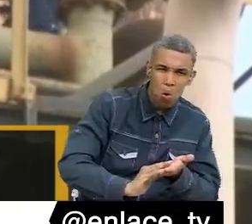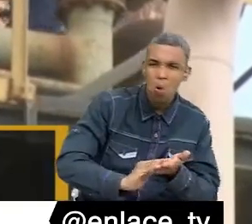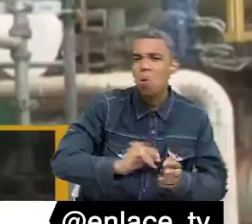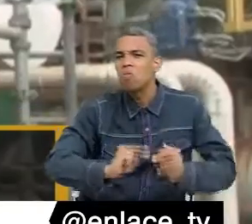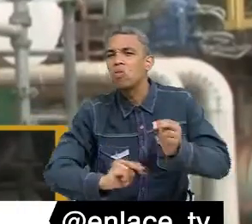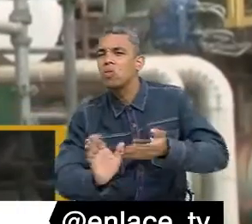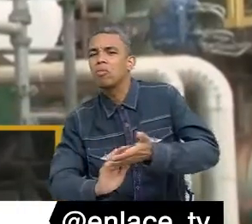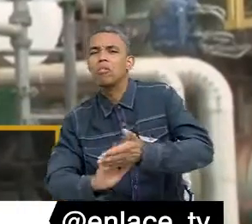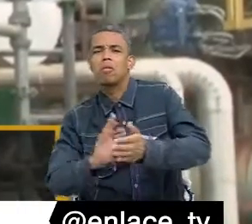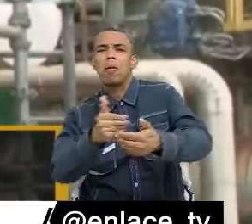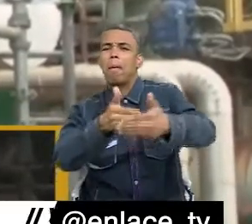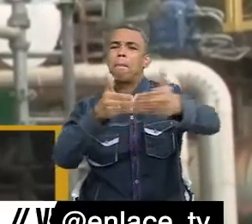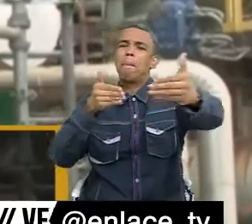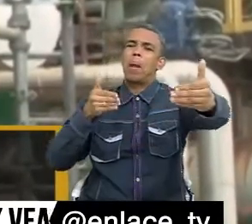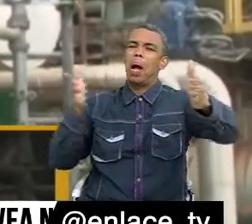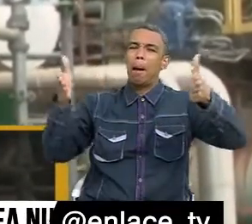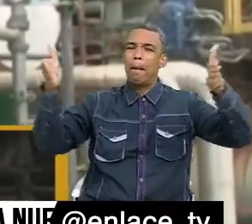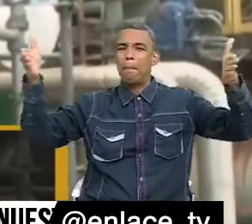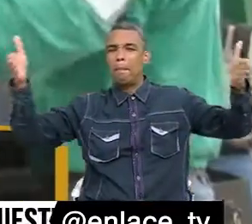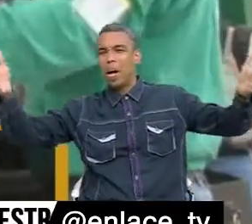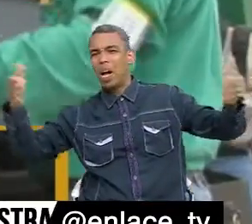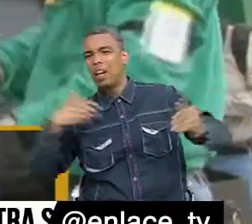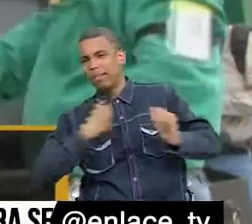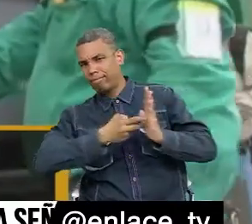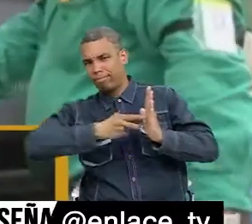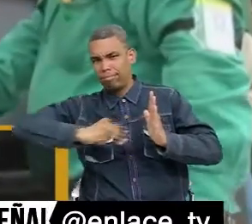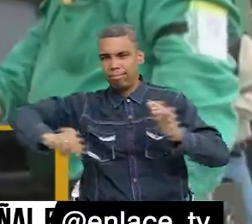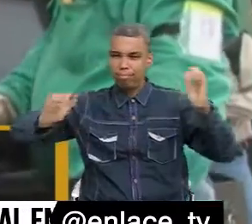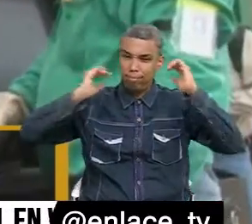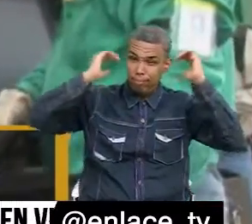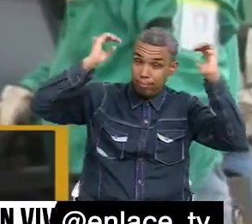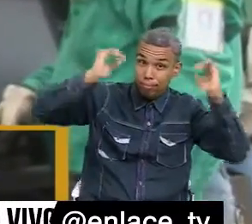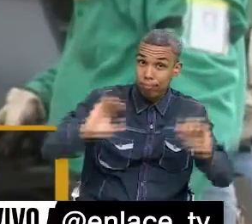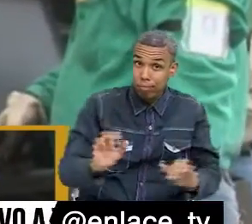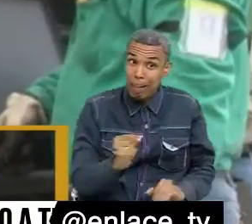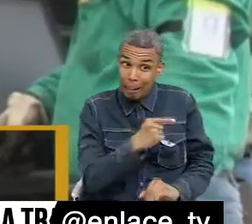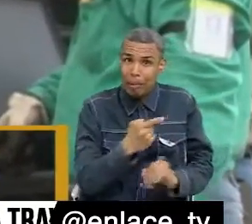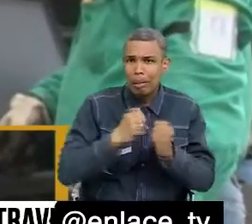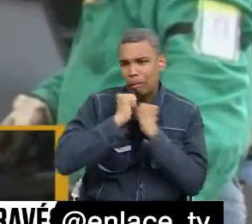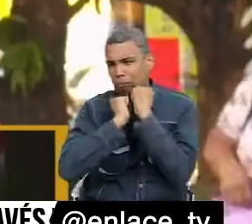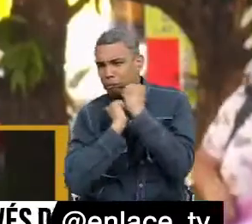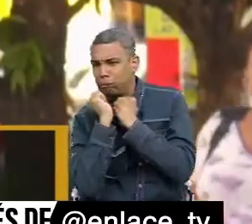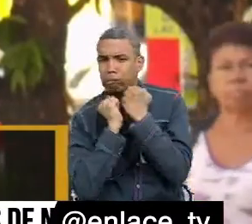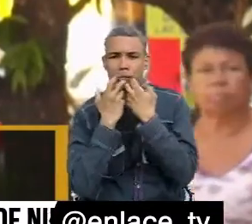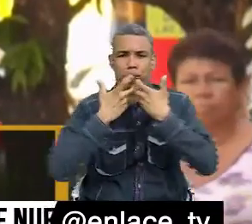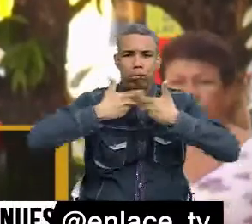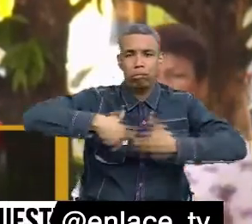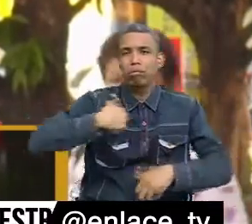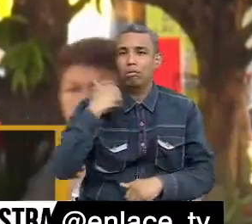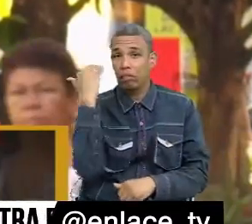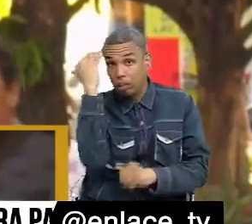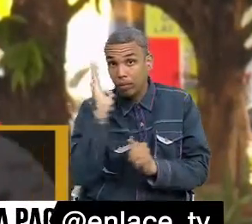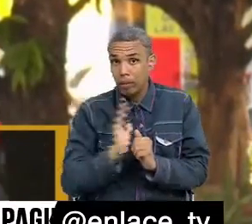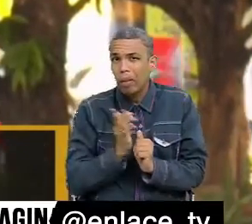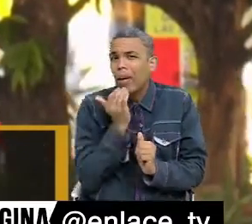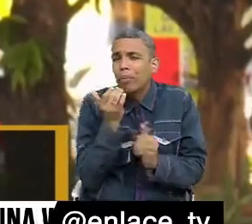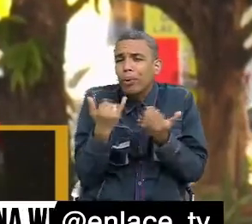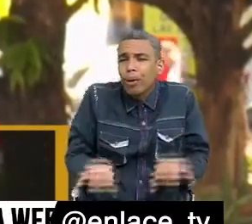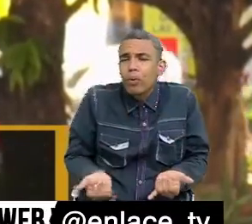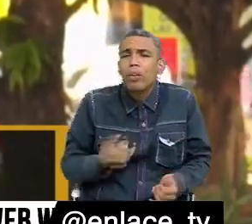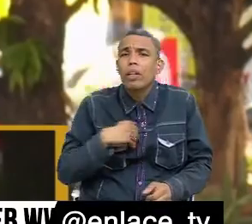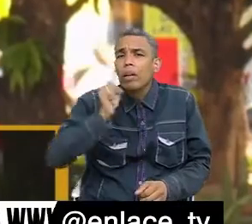ciudad desierta como hoy. Están ya los comerciantes ya hoy fracasados, como están los motopiratas hoy trabajando,